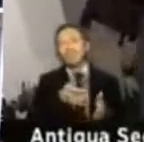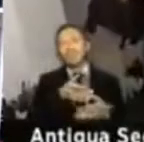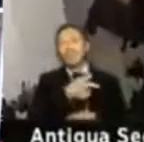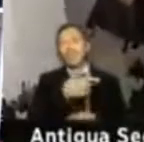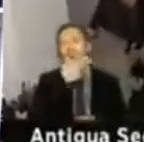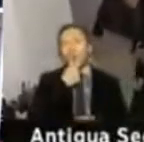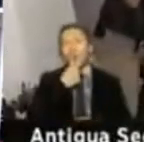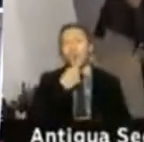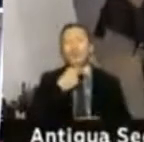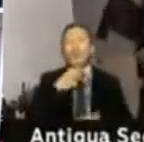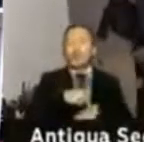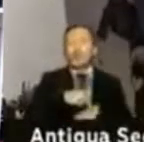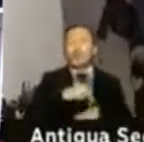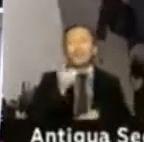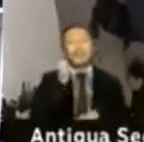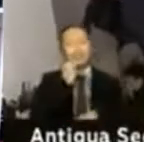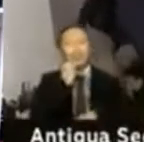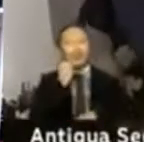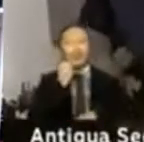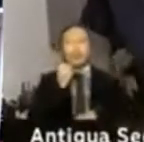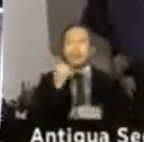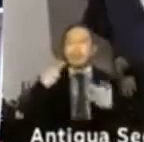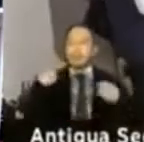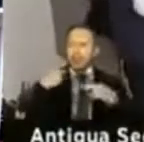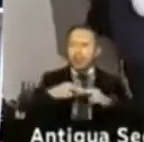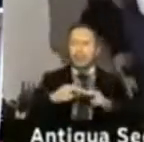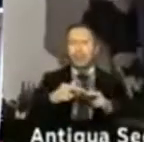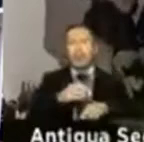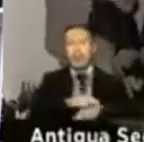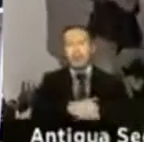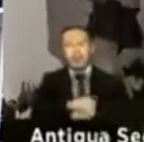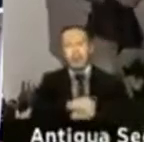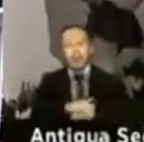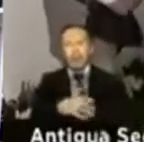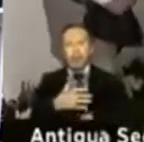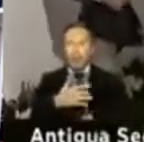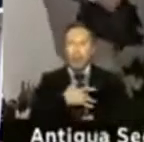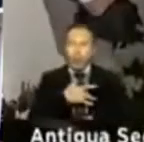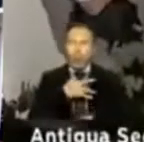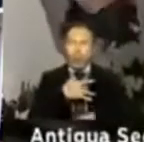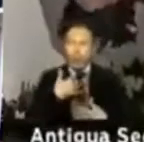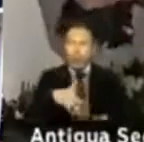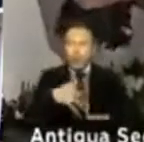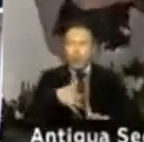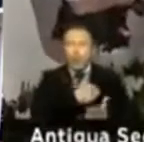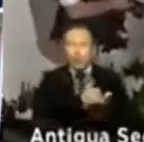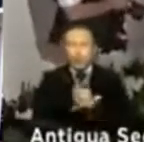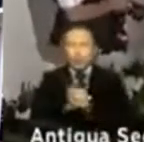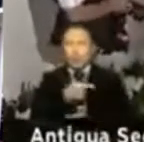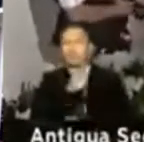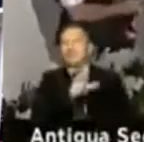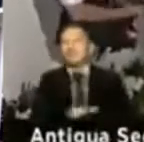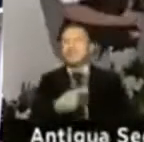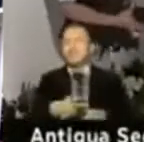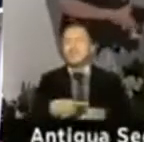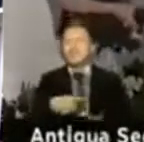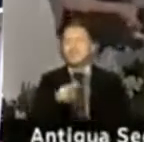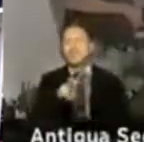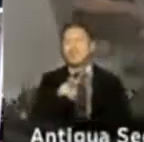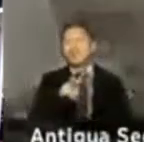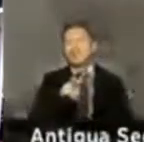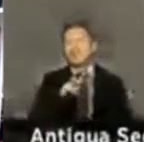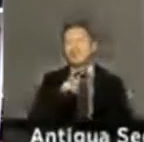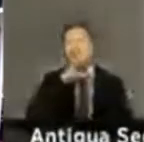erario mexicano. Entonces nos encontramos con que en el sector eléctrico, por ejemplo, se